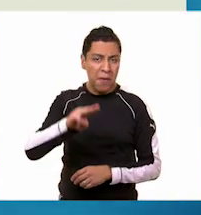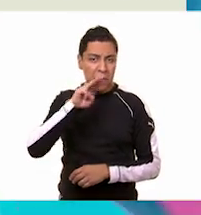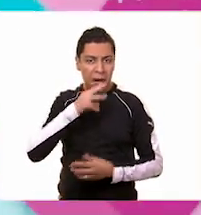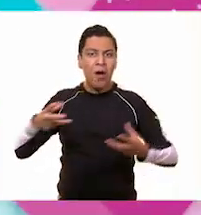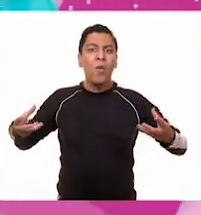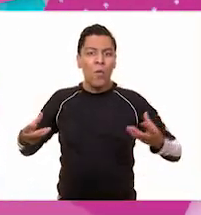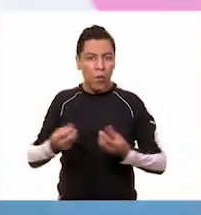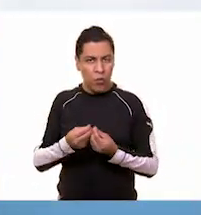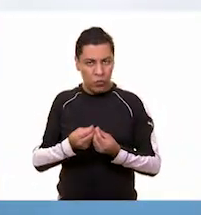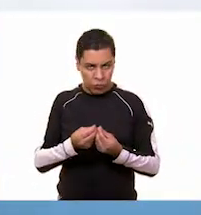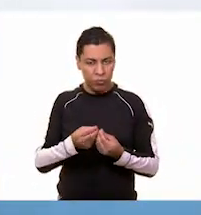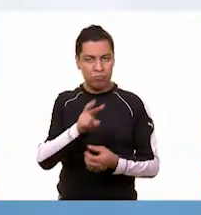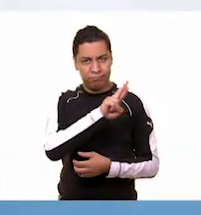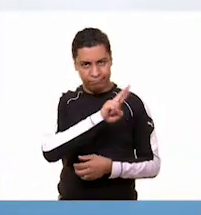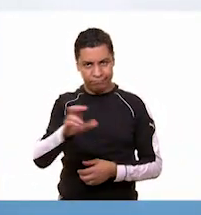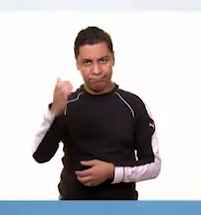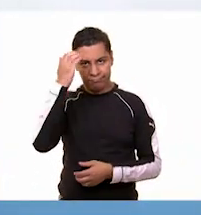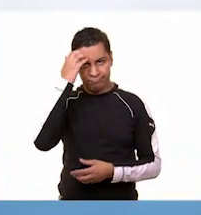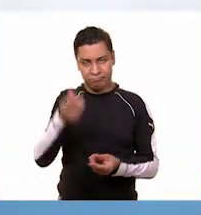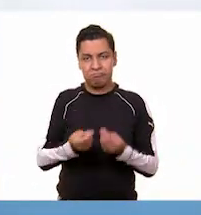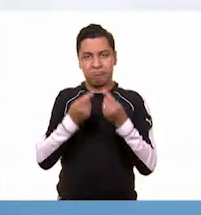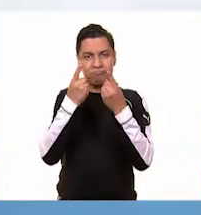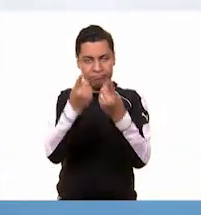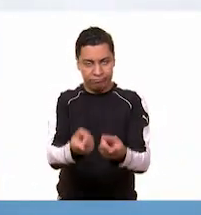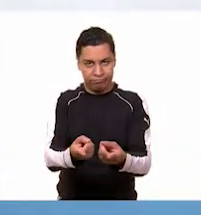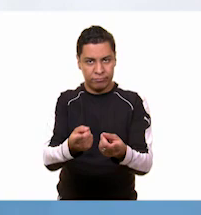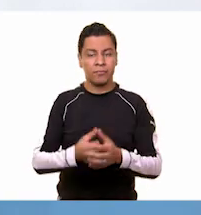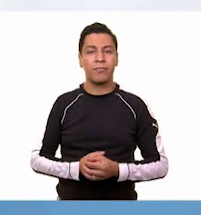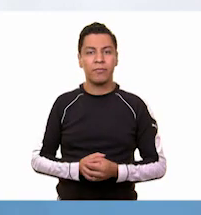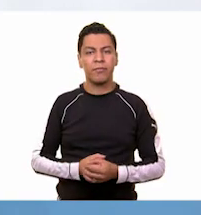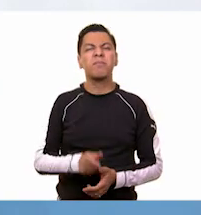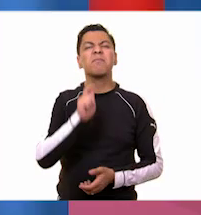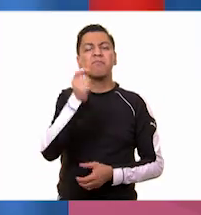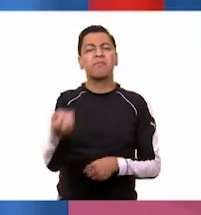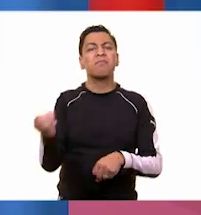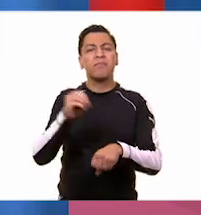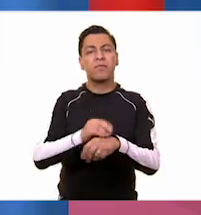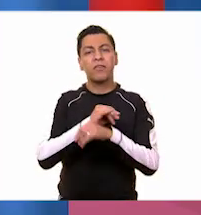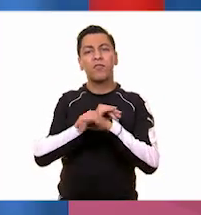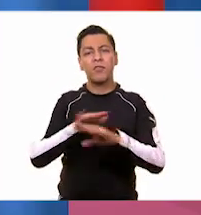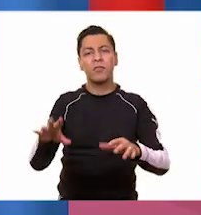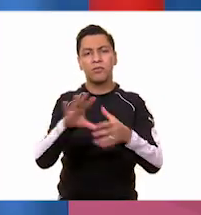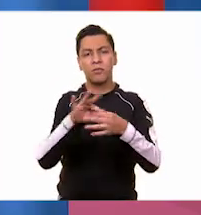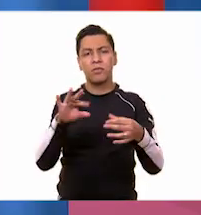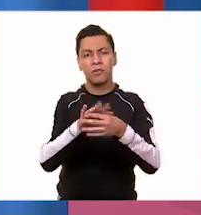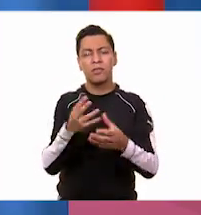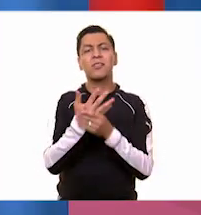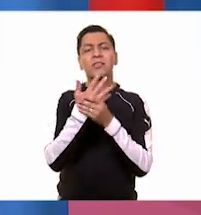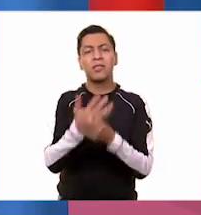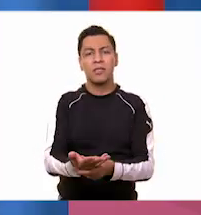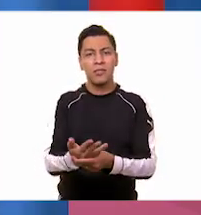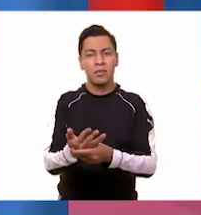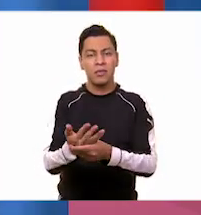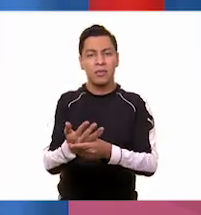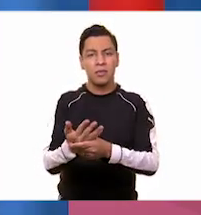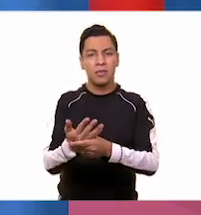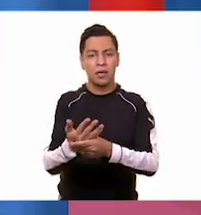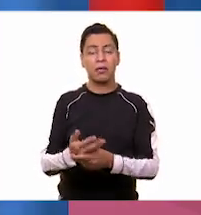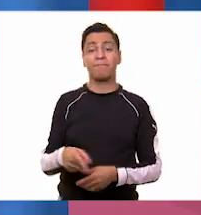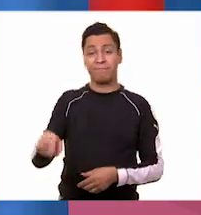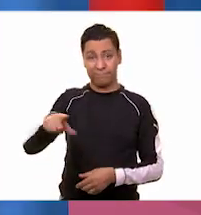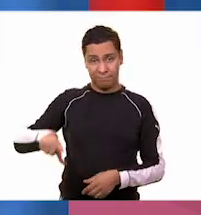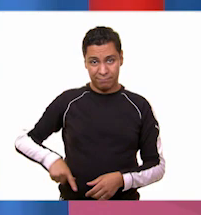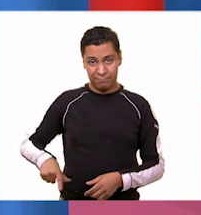María. Ahora, ¿cuáles datos nos aporta este párrafo? Que las autoridades educativas y gubernamentales hicieron